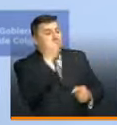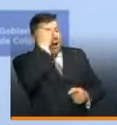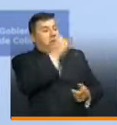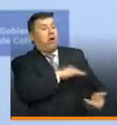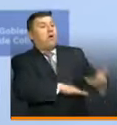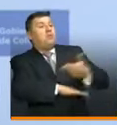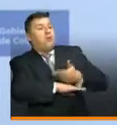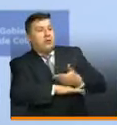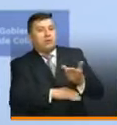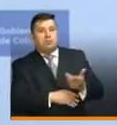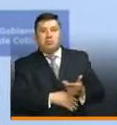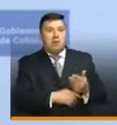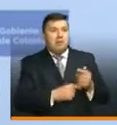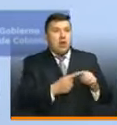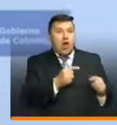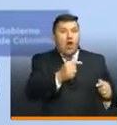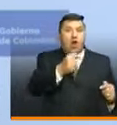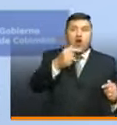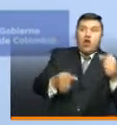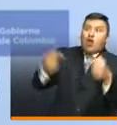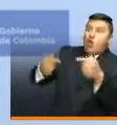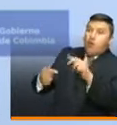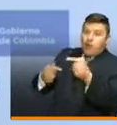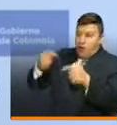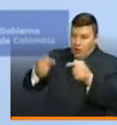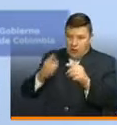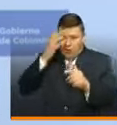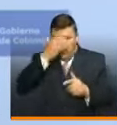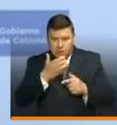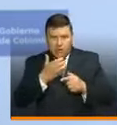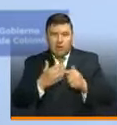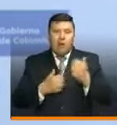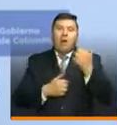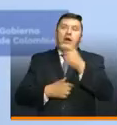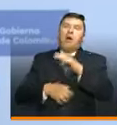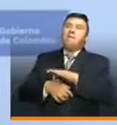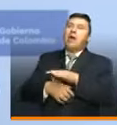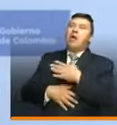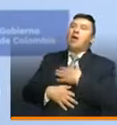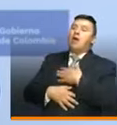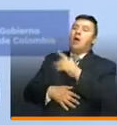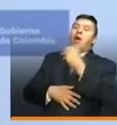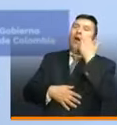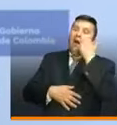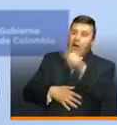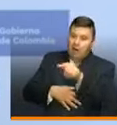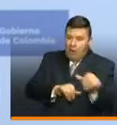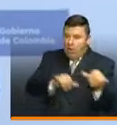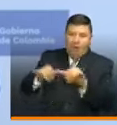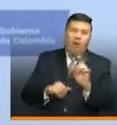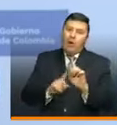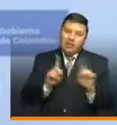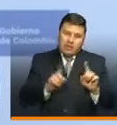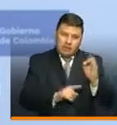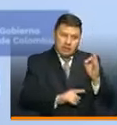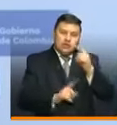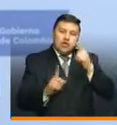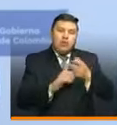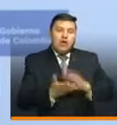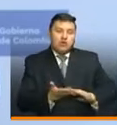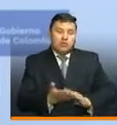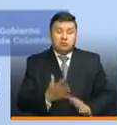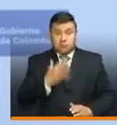complementaria, pero que no compitiera con las de pacientes y personal médico. Entonces, por eso tuvimos las tres líneas.